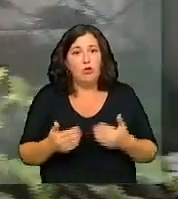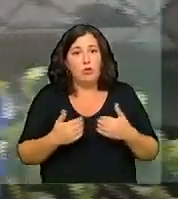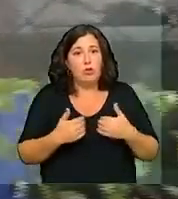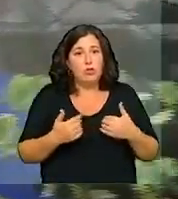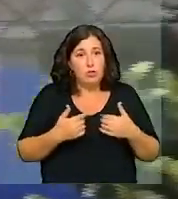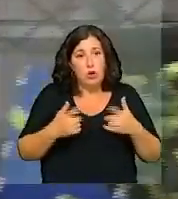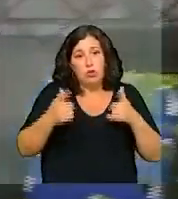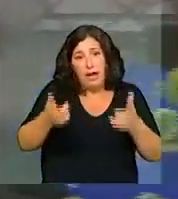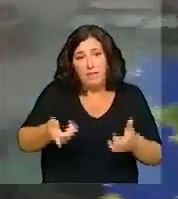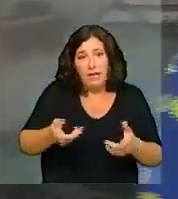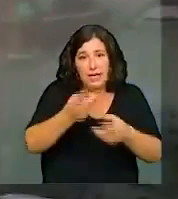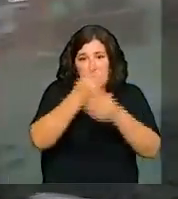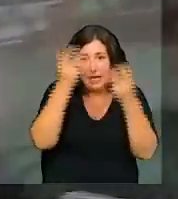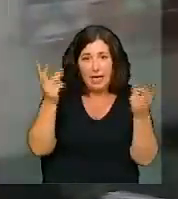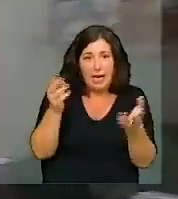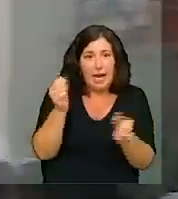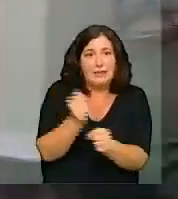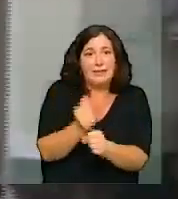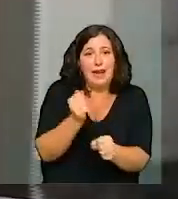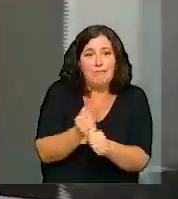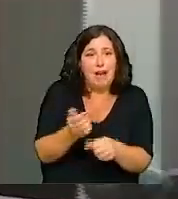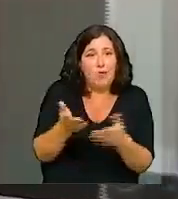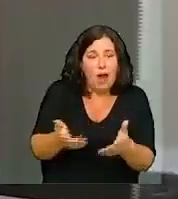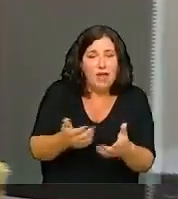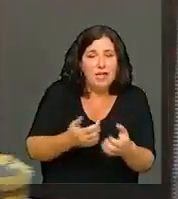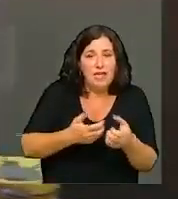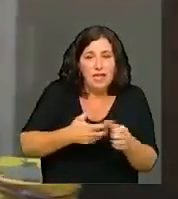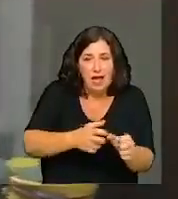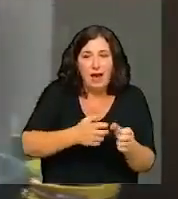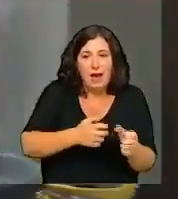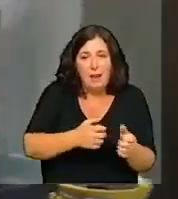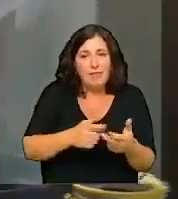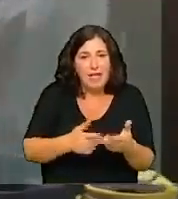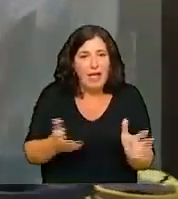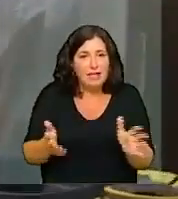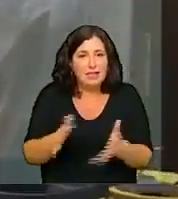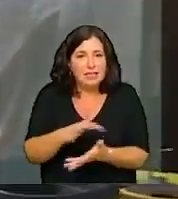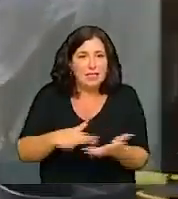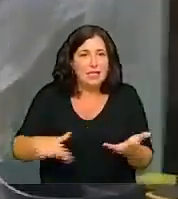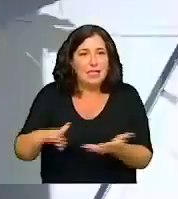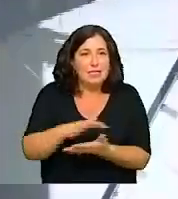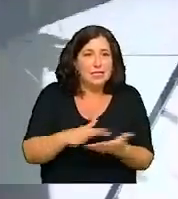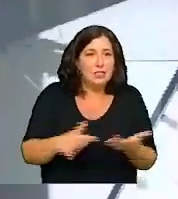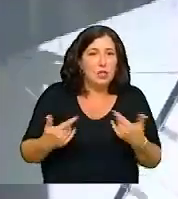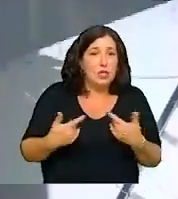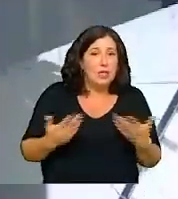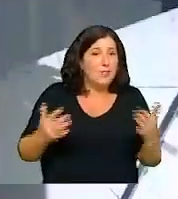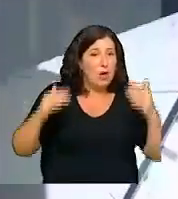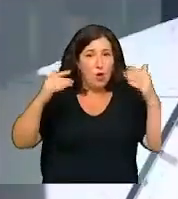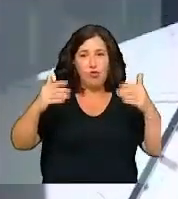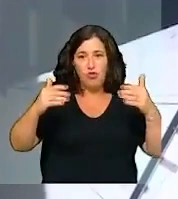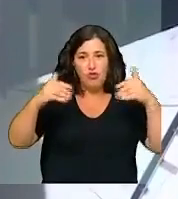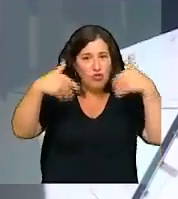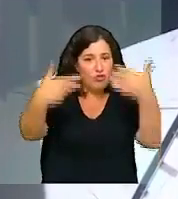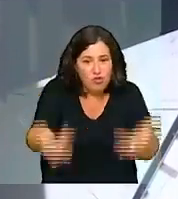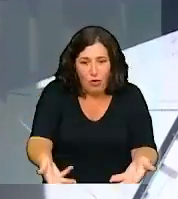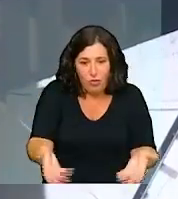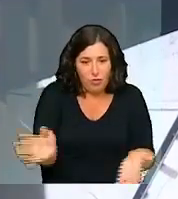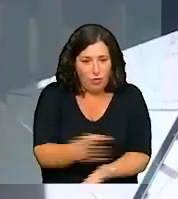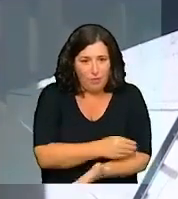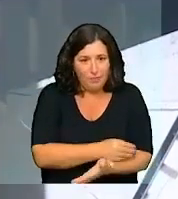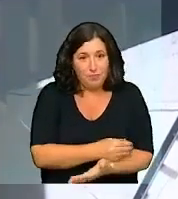trabajar ahí también, tengo mis herramientas y estoy en esa parte del patio trabajando, y bueno, se cayó todo ahí. Hoy